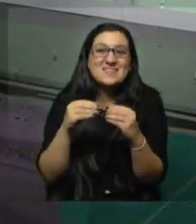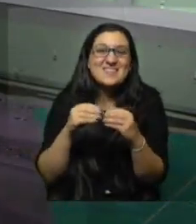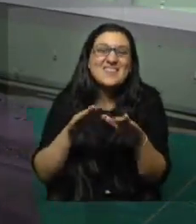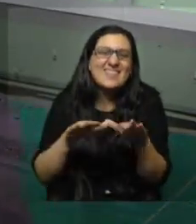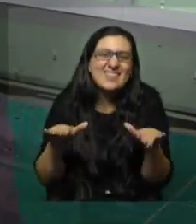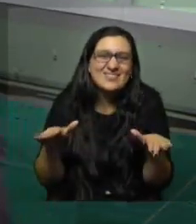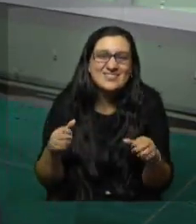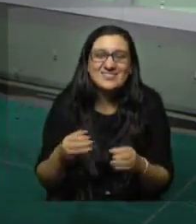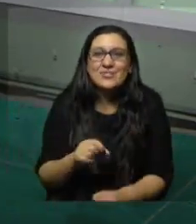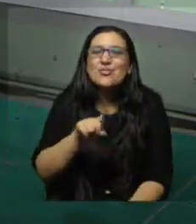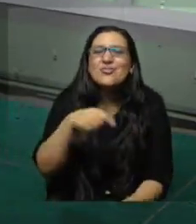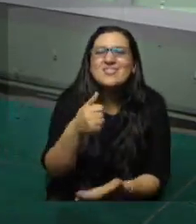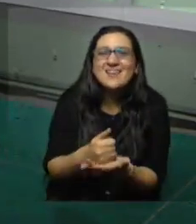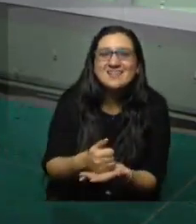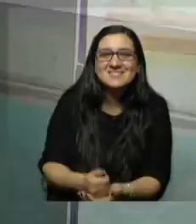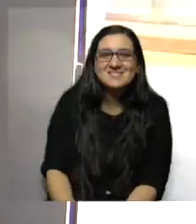¿Dónde anda, Juanpa?